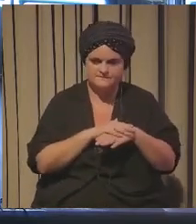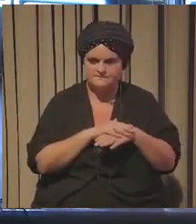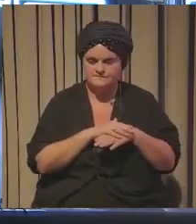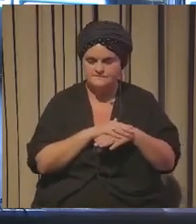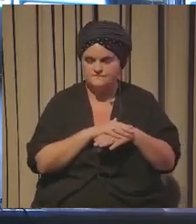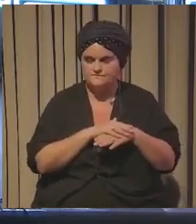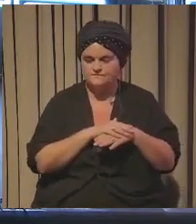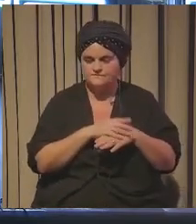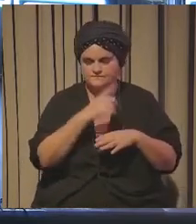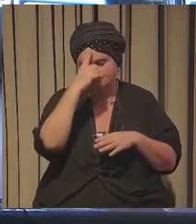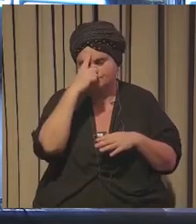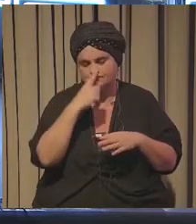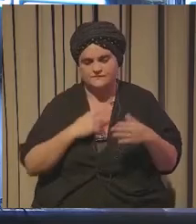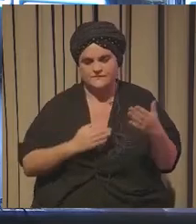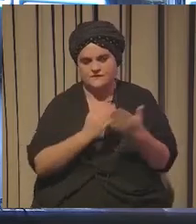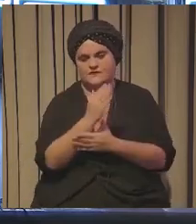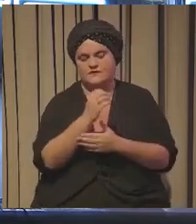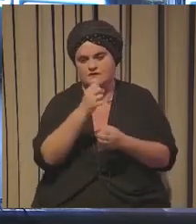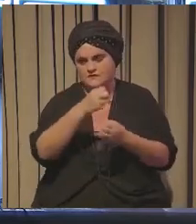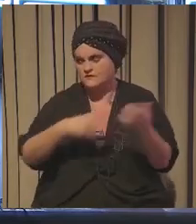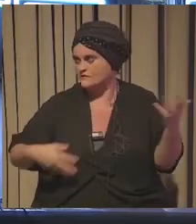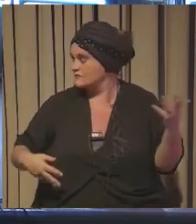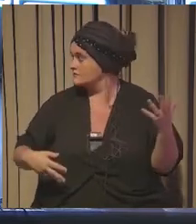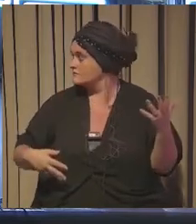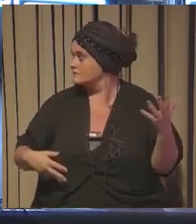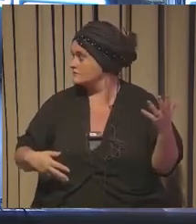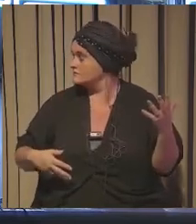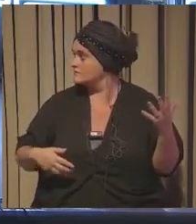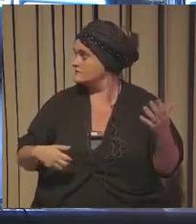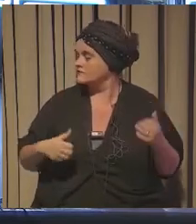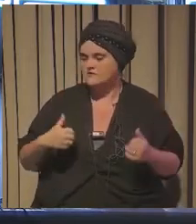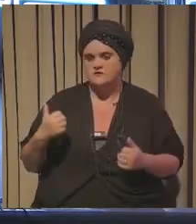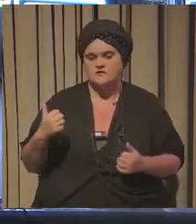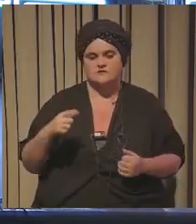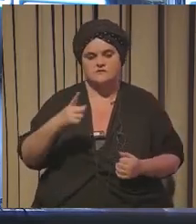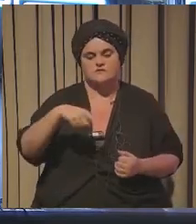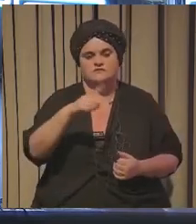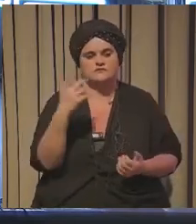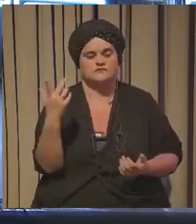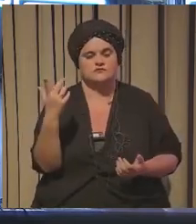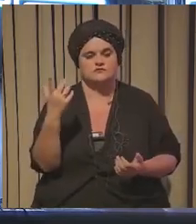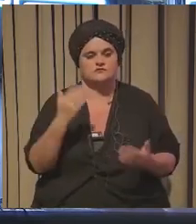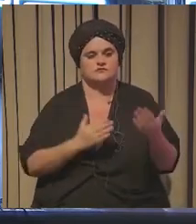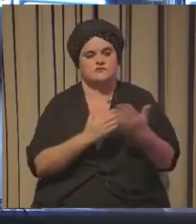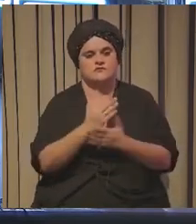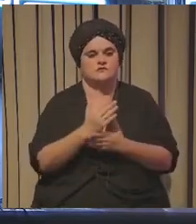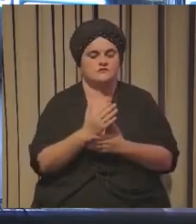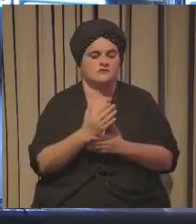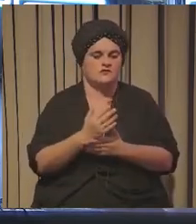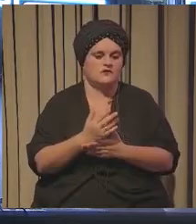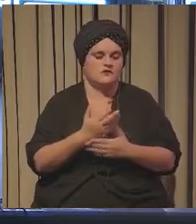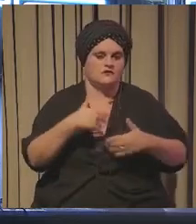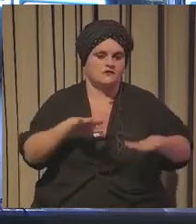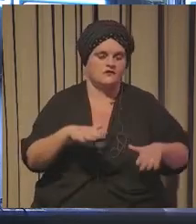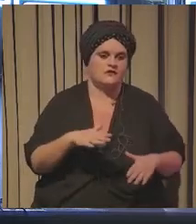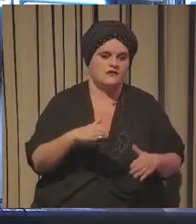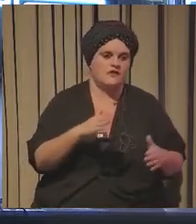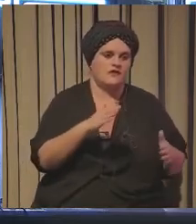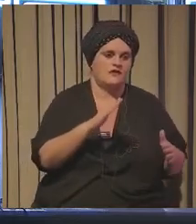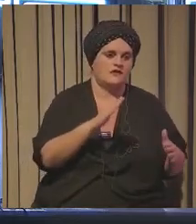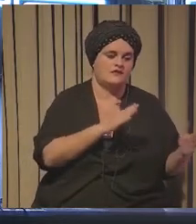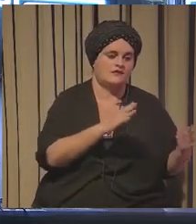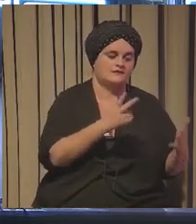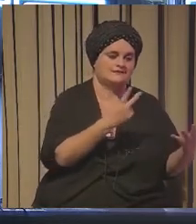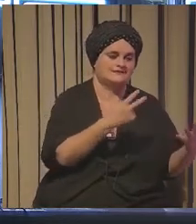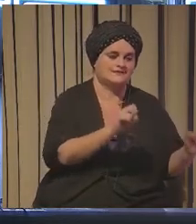de disrupción, esto es una lista, podéis crear vuestra propia lista de las disrupciones que se han producido desde los años 70